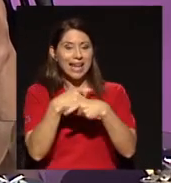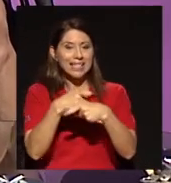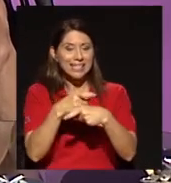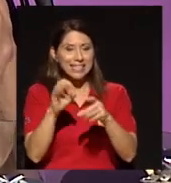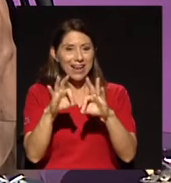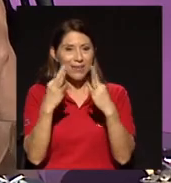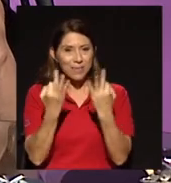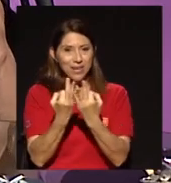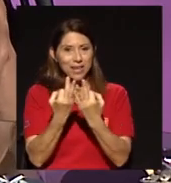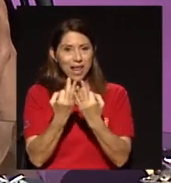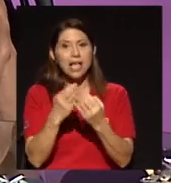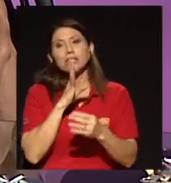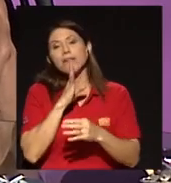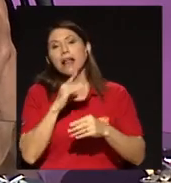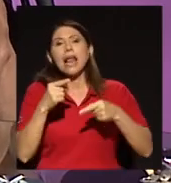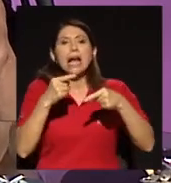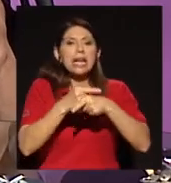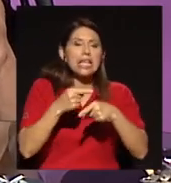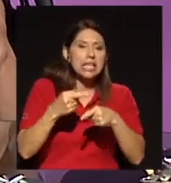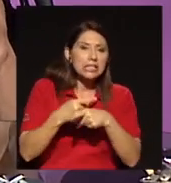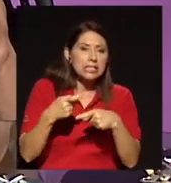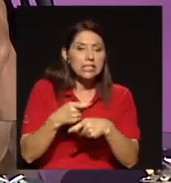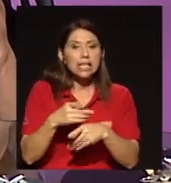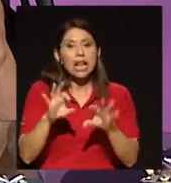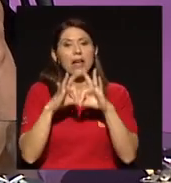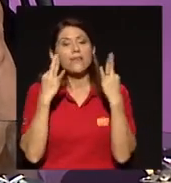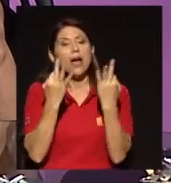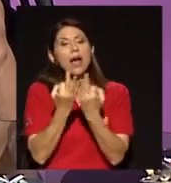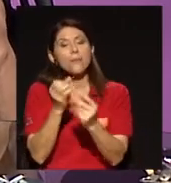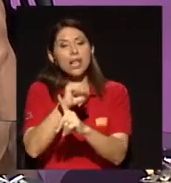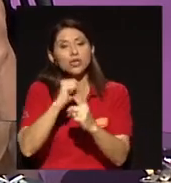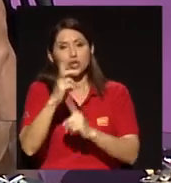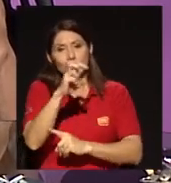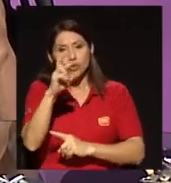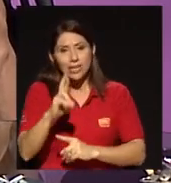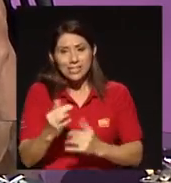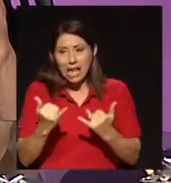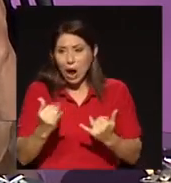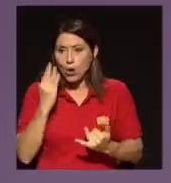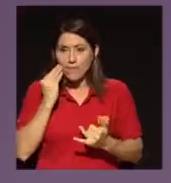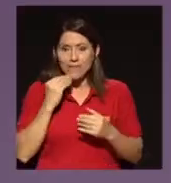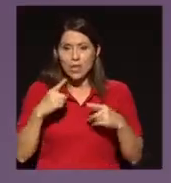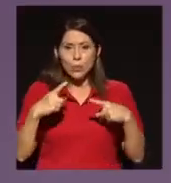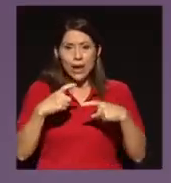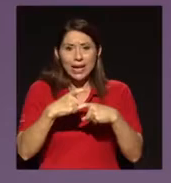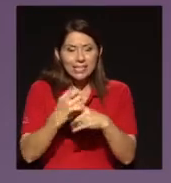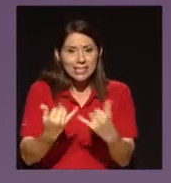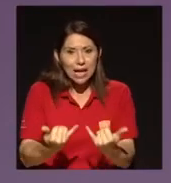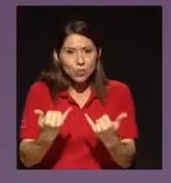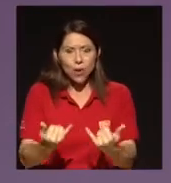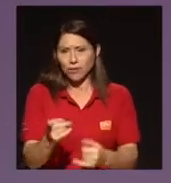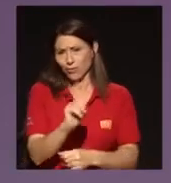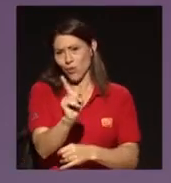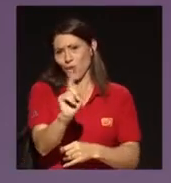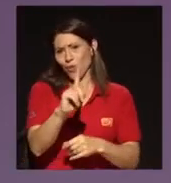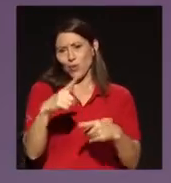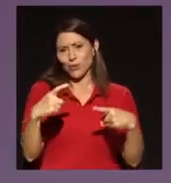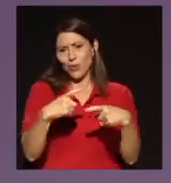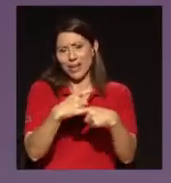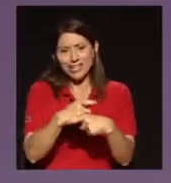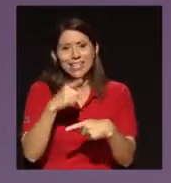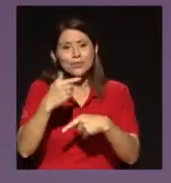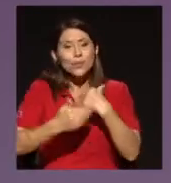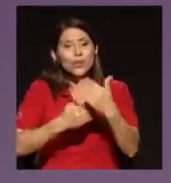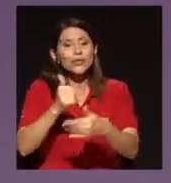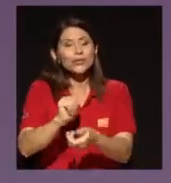Sí. La crisis, la familia está viviendo en la sociedad costarricense una crisis actual, y no, es una crisis, es un proceso de cambio,